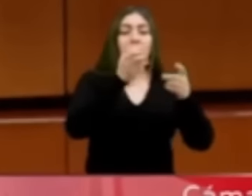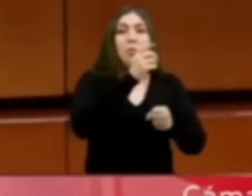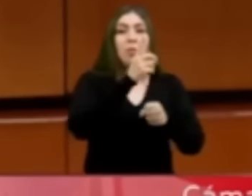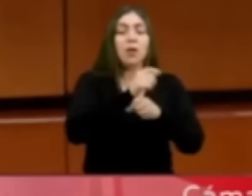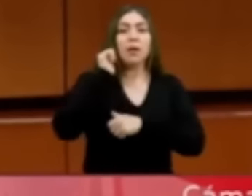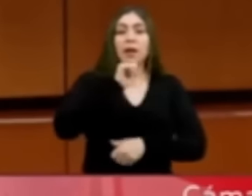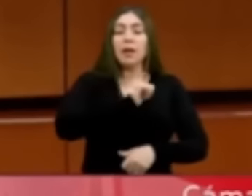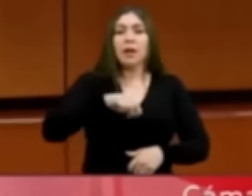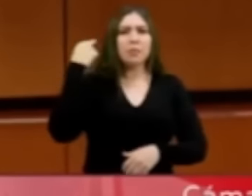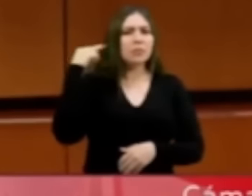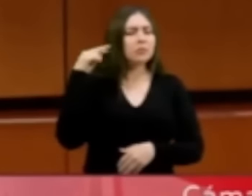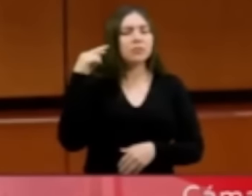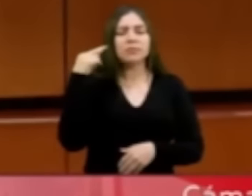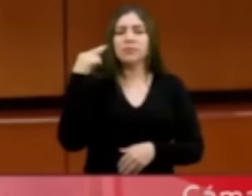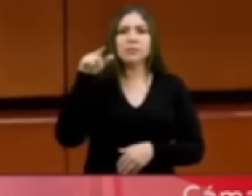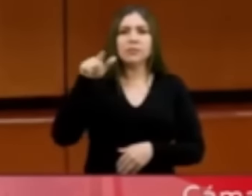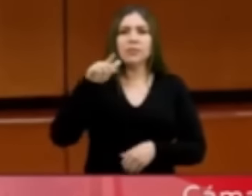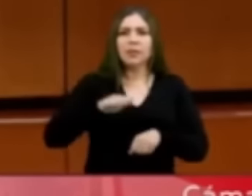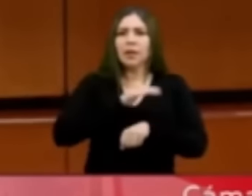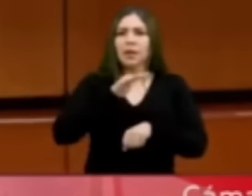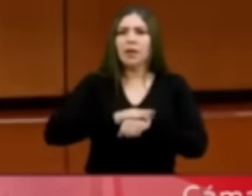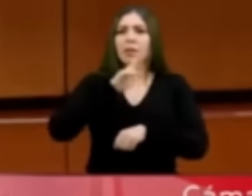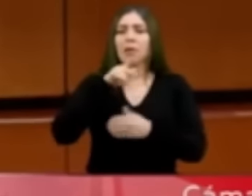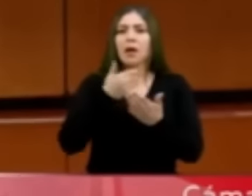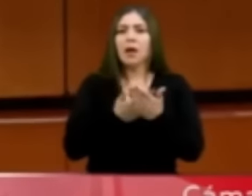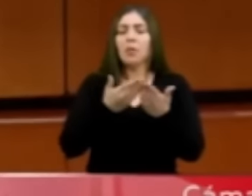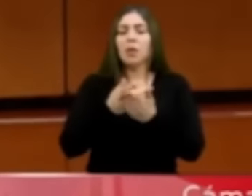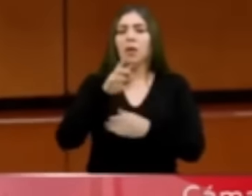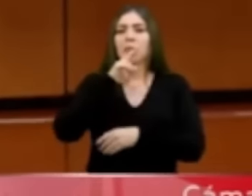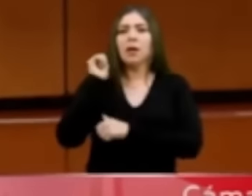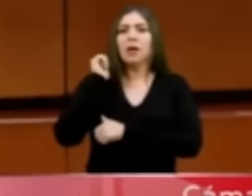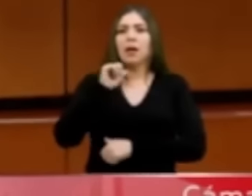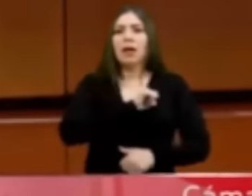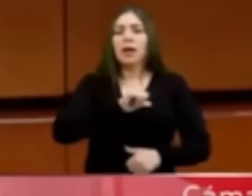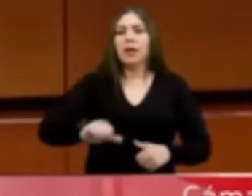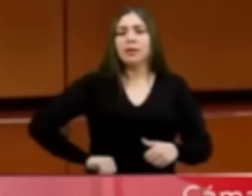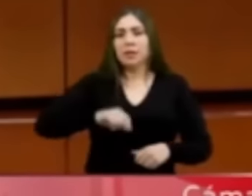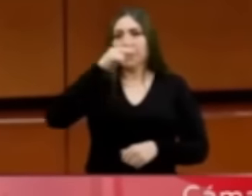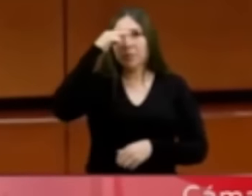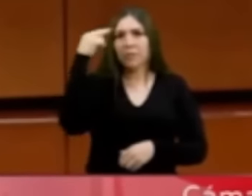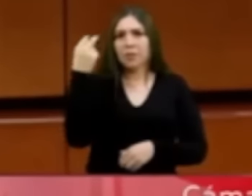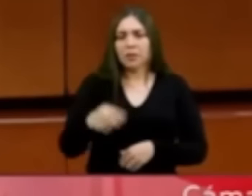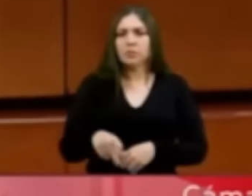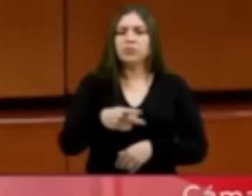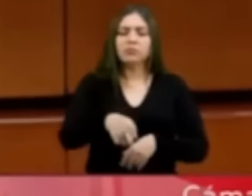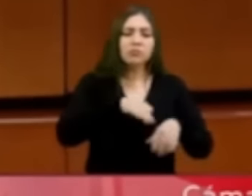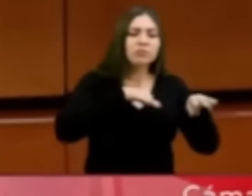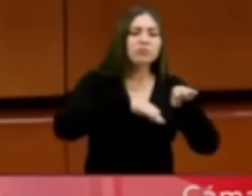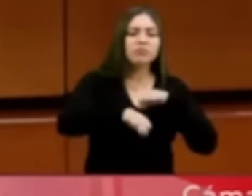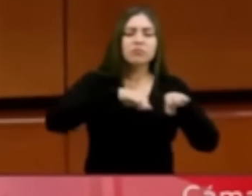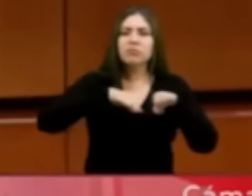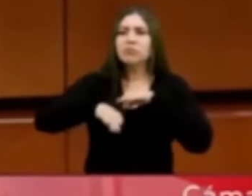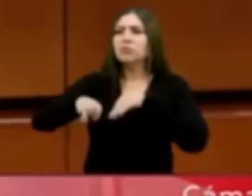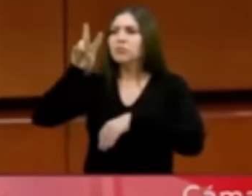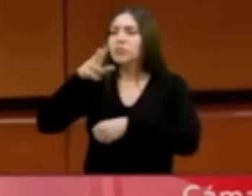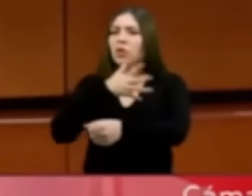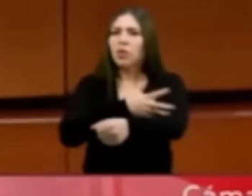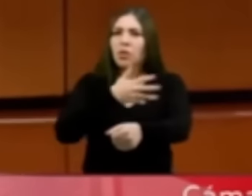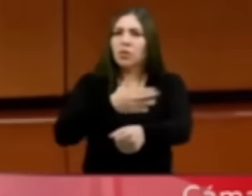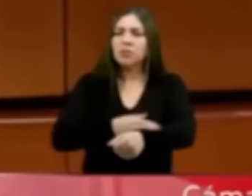la mejor calificada y hoy es la mejor alcaldesa del país. Se lo han ganado a pulso, trabajando con mucha honestidad y con